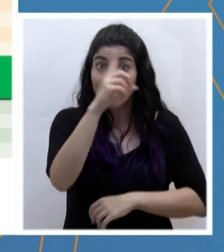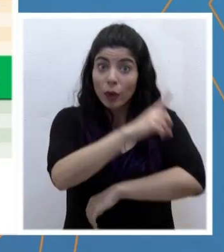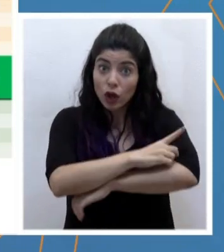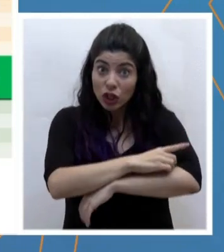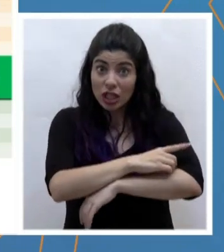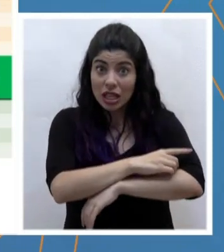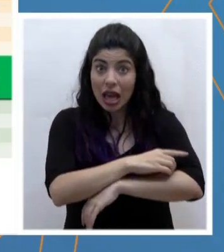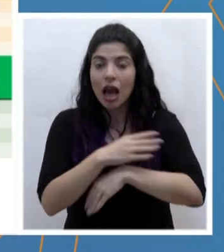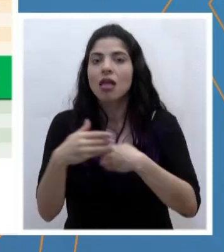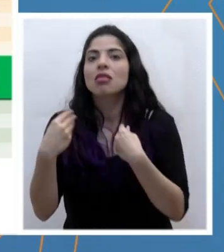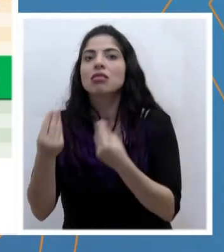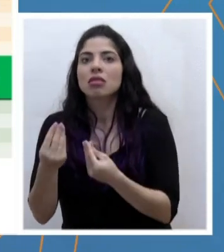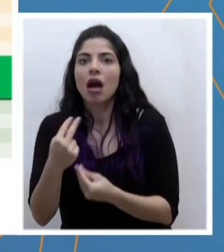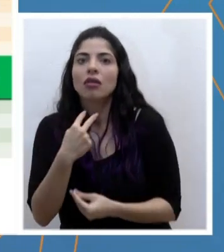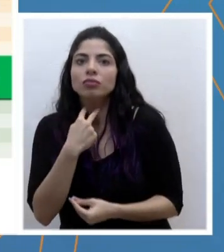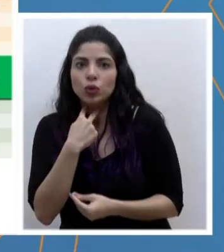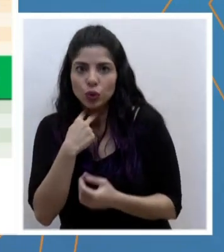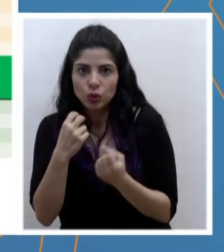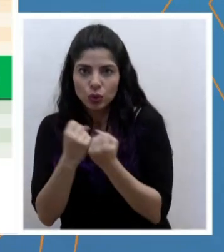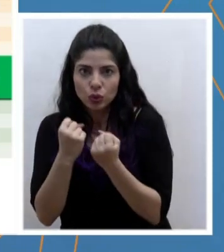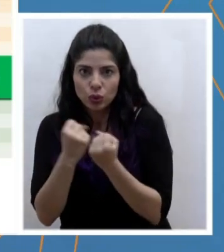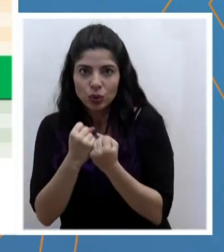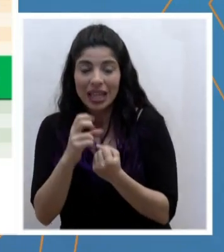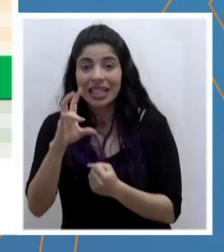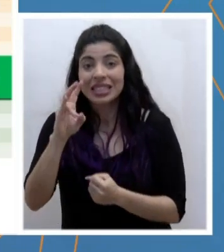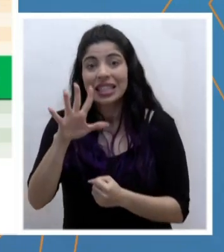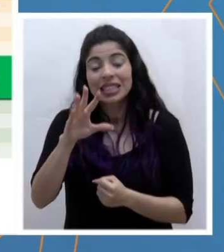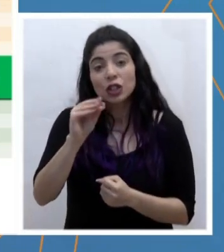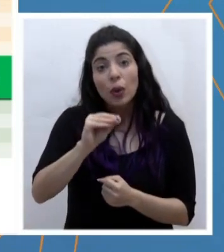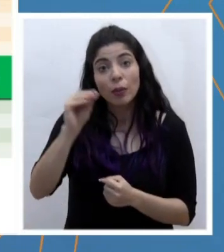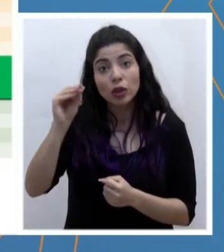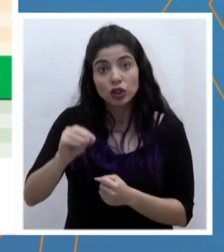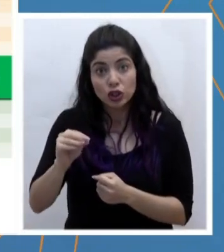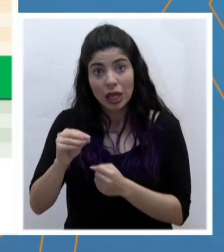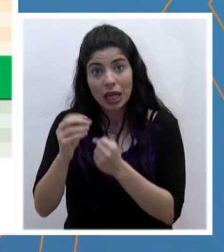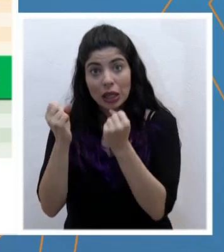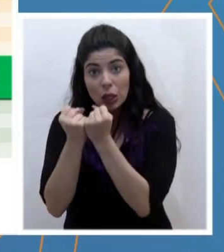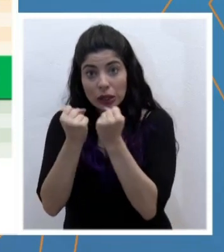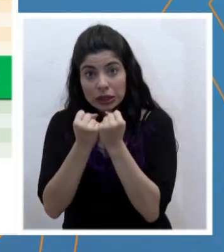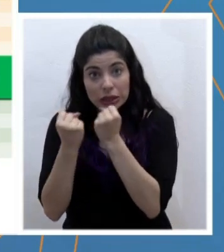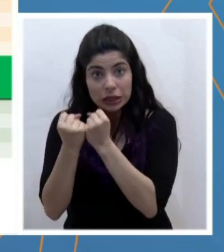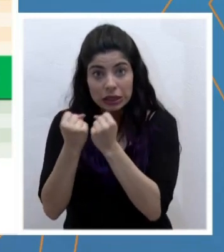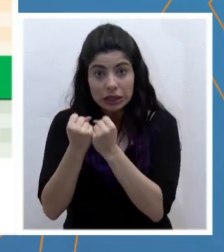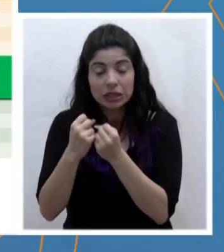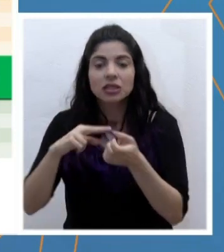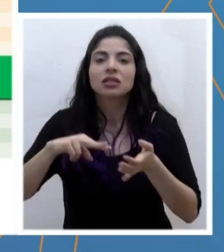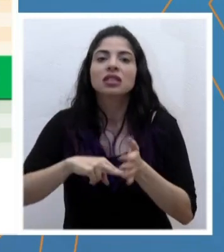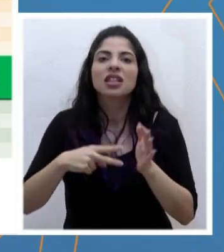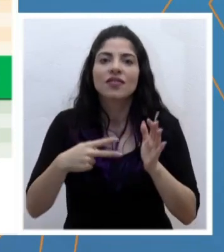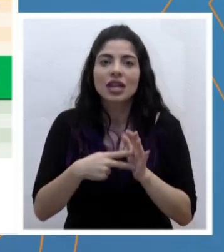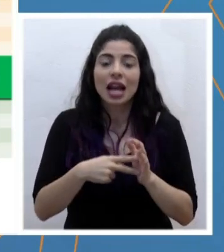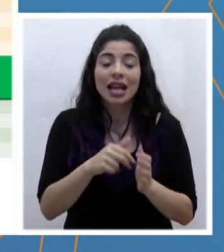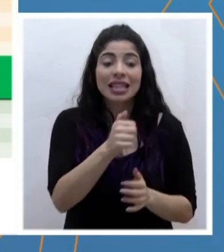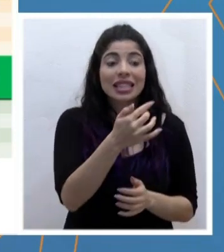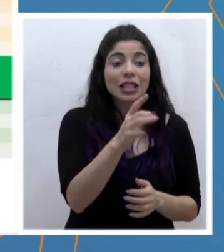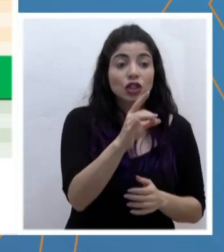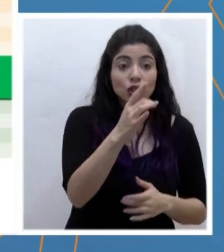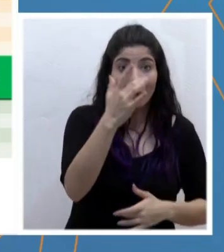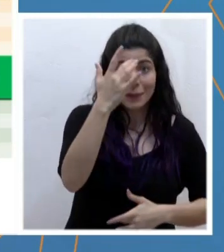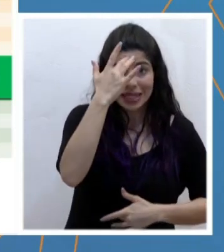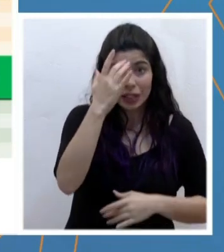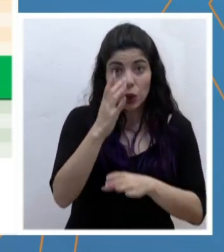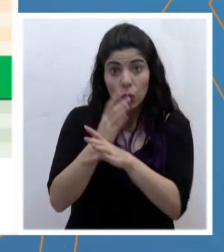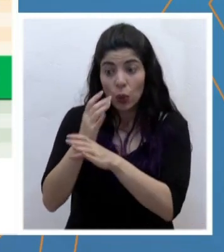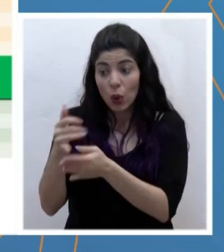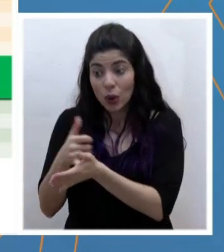la capacidad, pues llegaríamos con un 75% de ocupación, que significa 18 pacientes en la